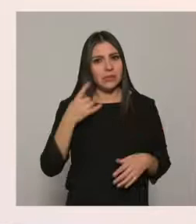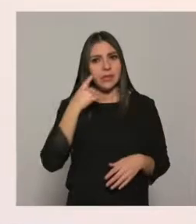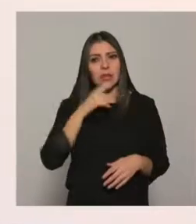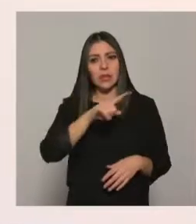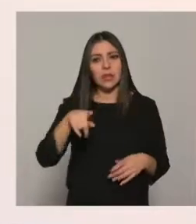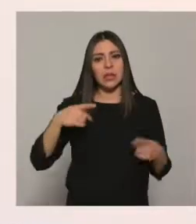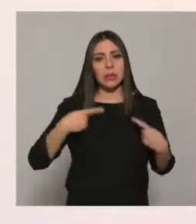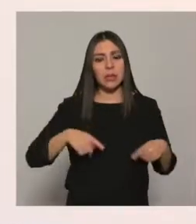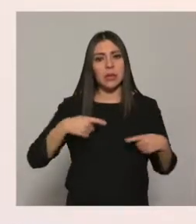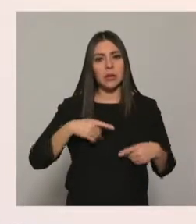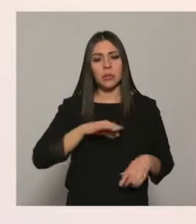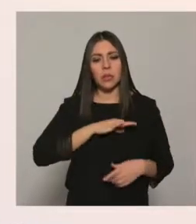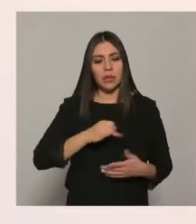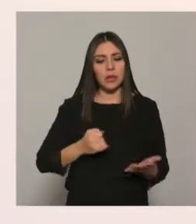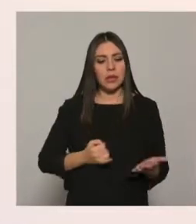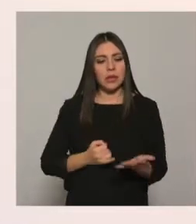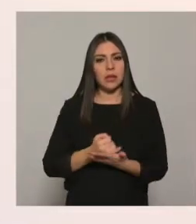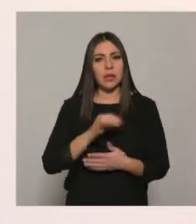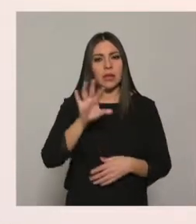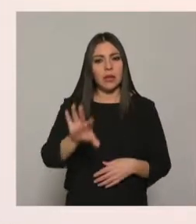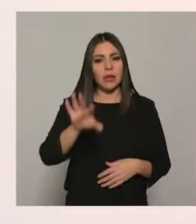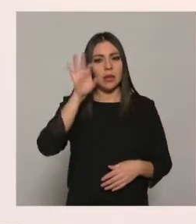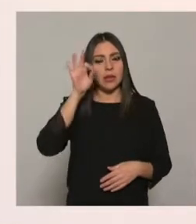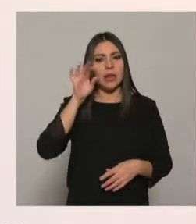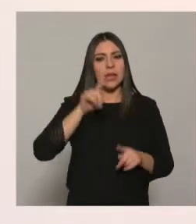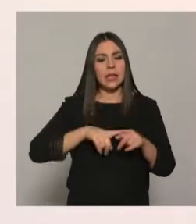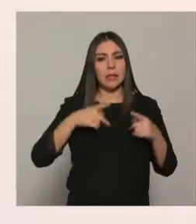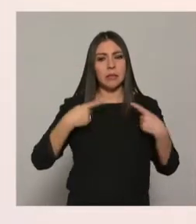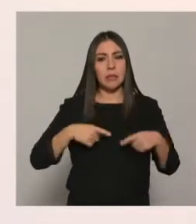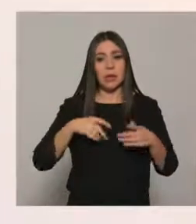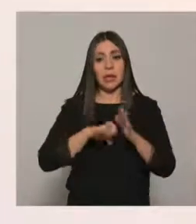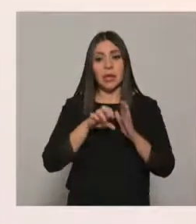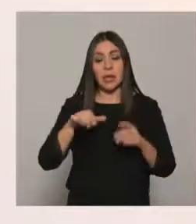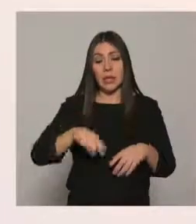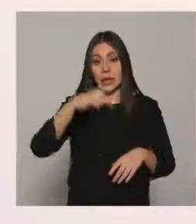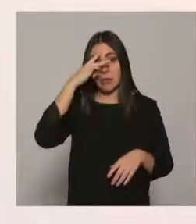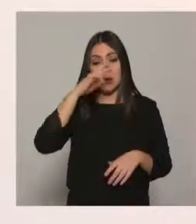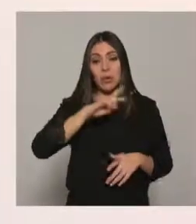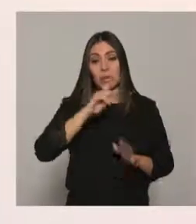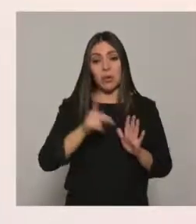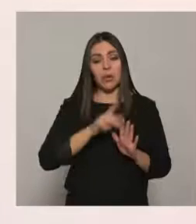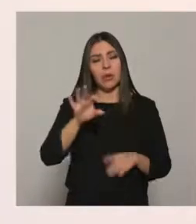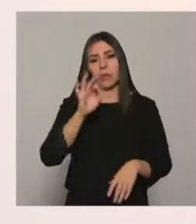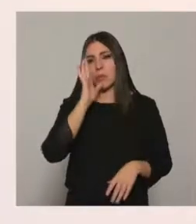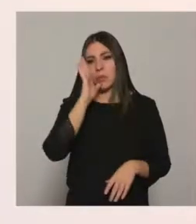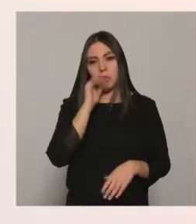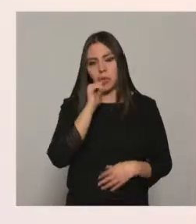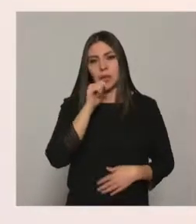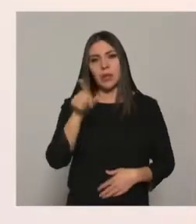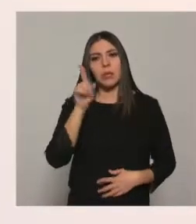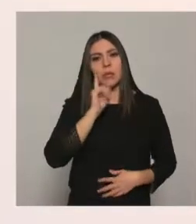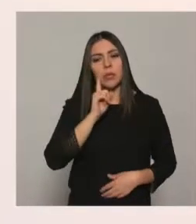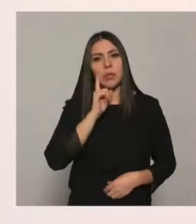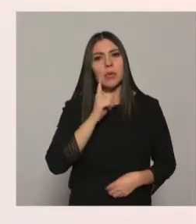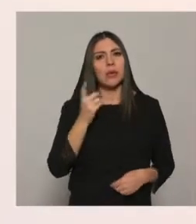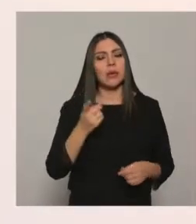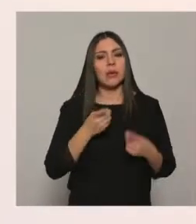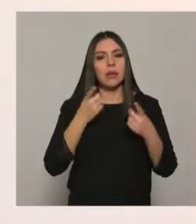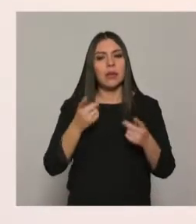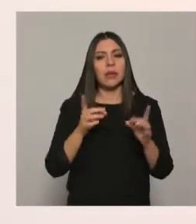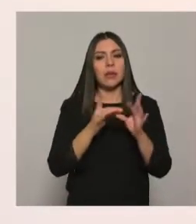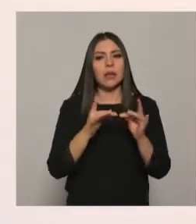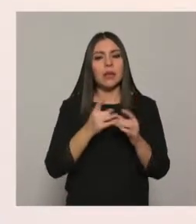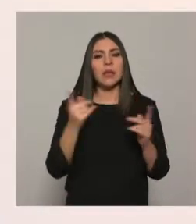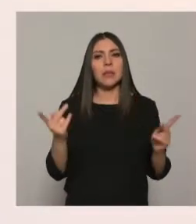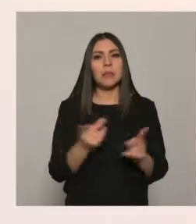reelección, aunque en el caso de México, por el contexto histórico, no sería viable, pero ella está dando un palomazo a la reelección de